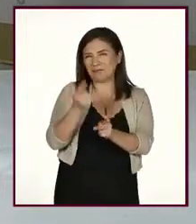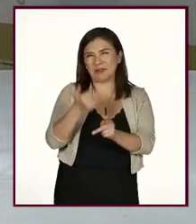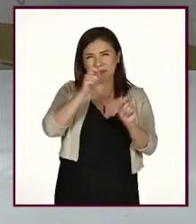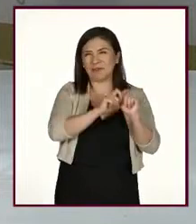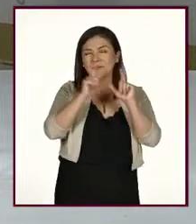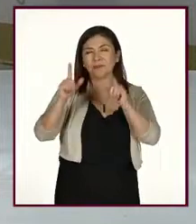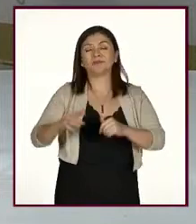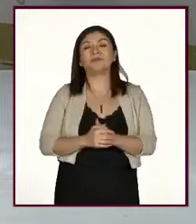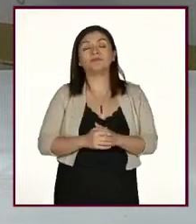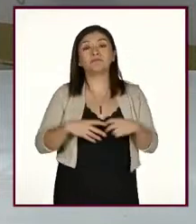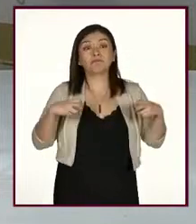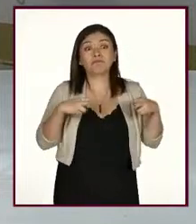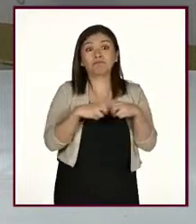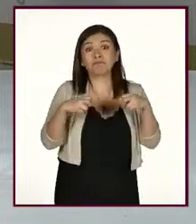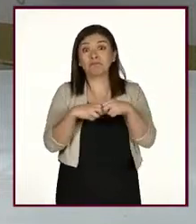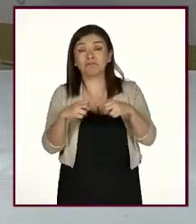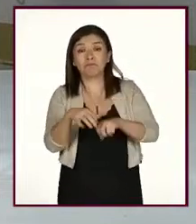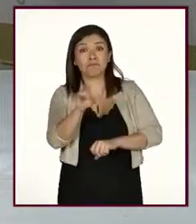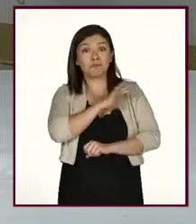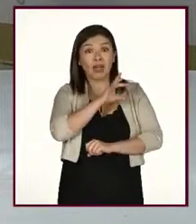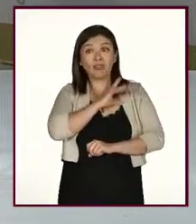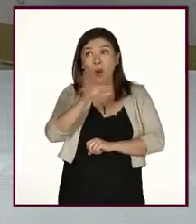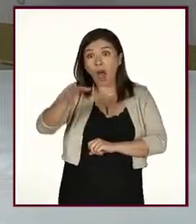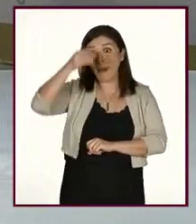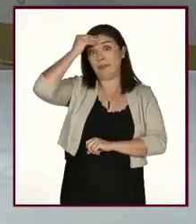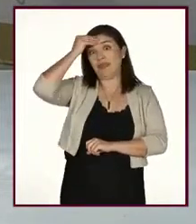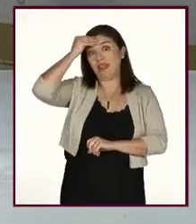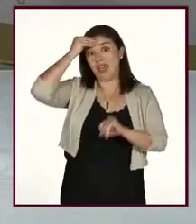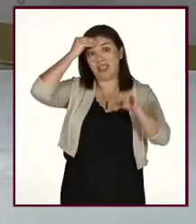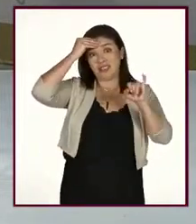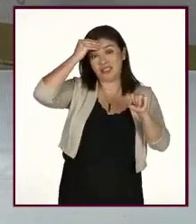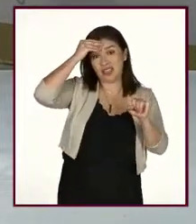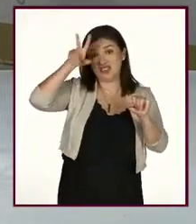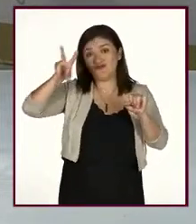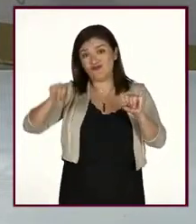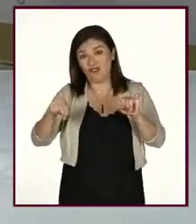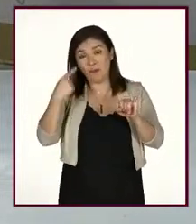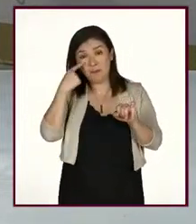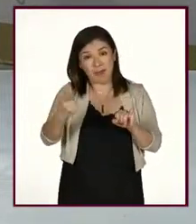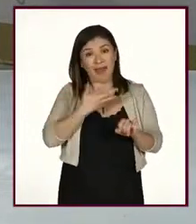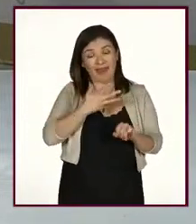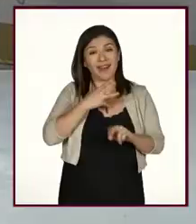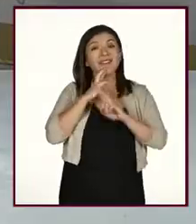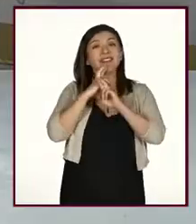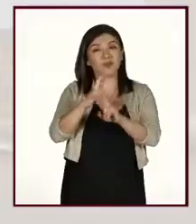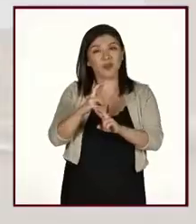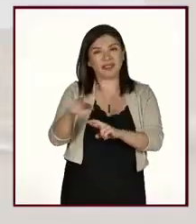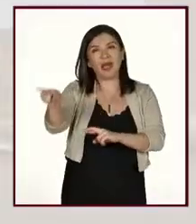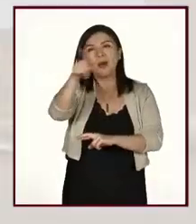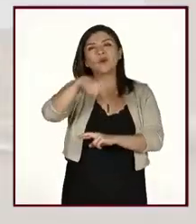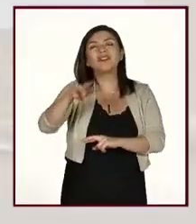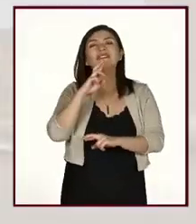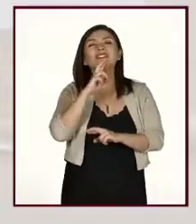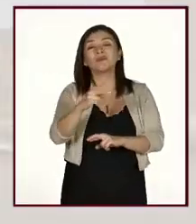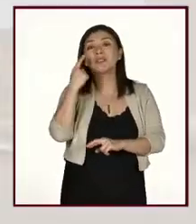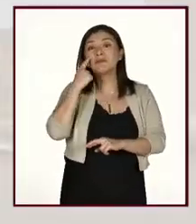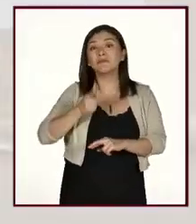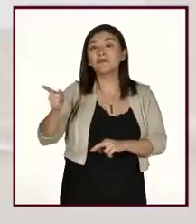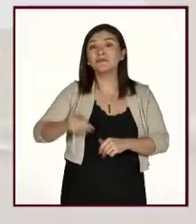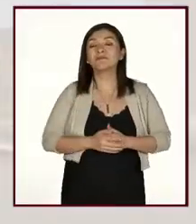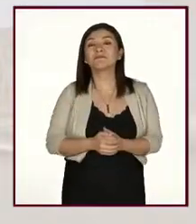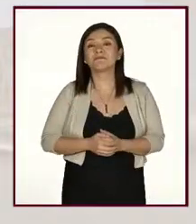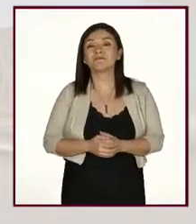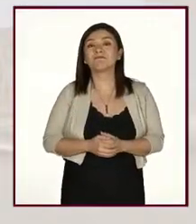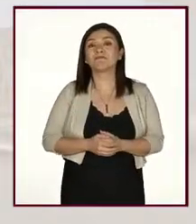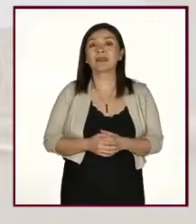Perfecto, vamos. ¿La ansiedad y el temor pueden aprenderse? Ya lo escuchamos, ya tenemos la respuesta seguramente, pero bueno, ustedes nos mandaron esto.